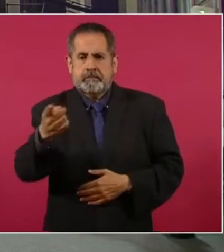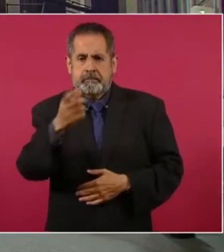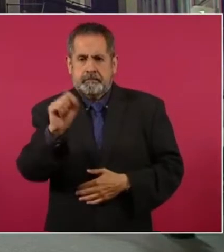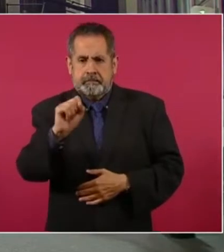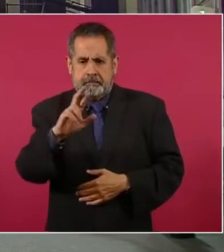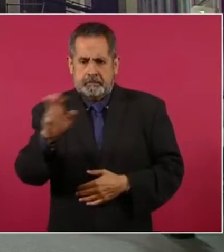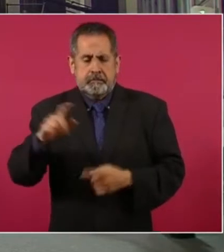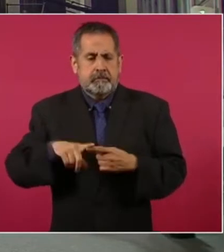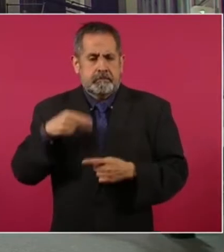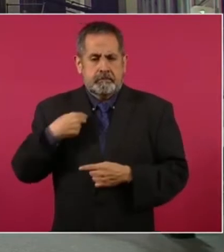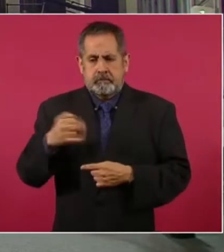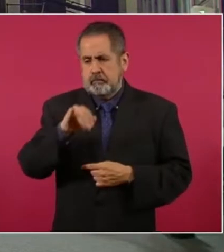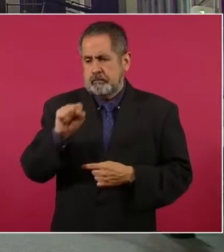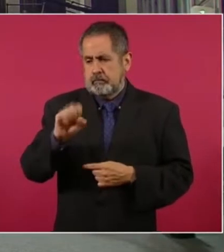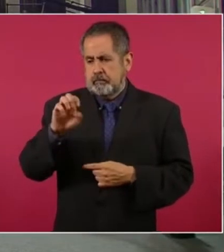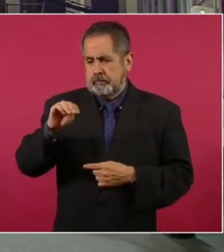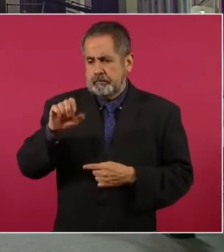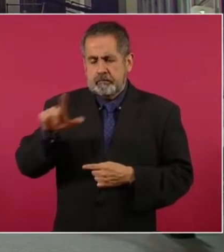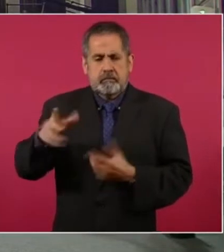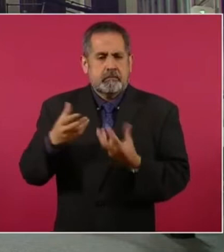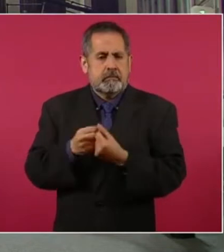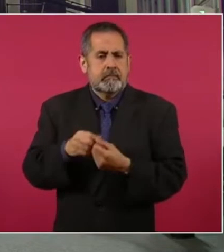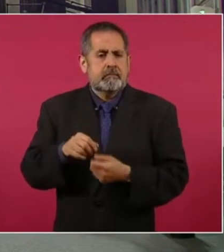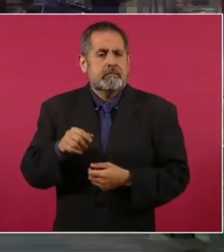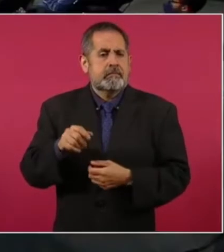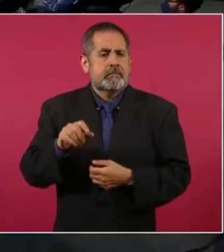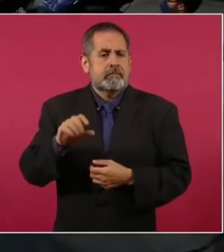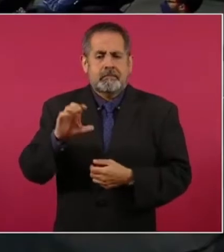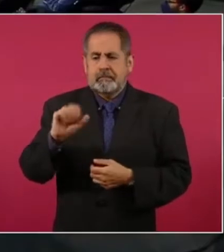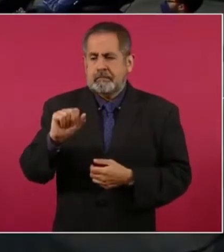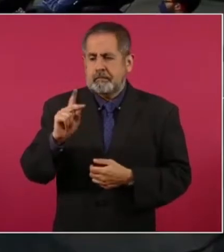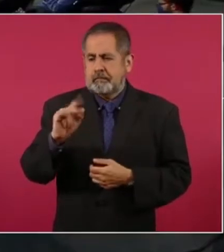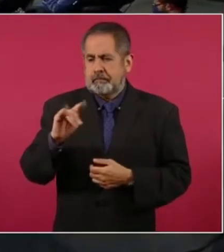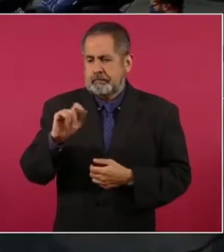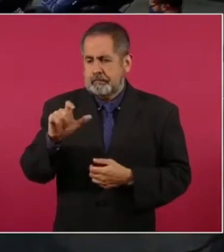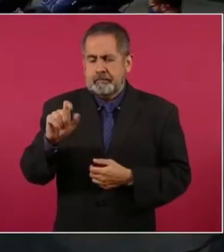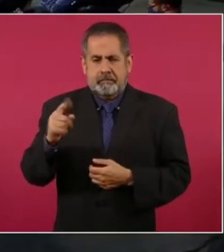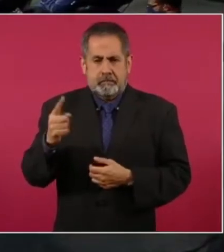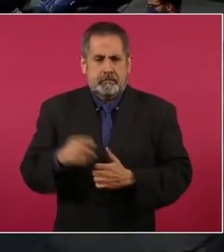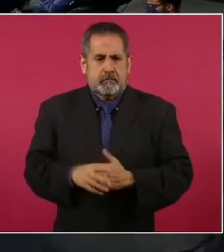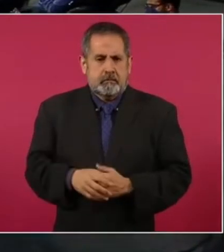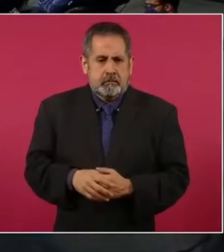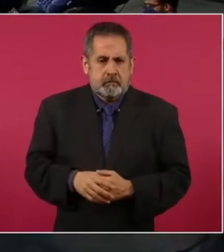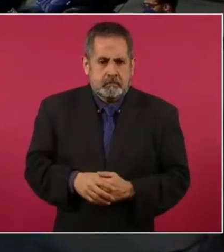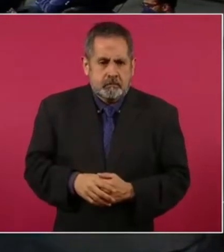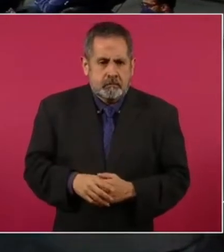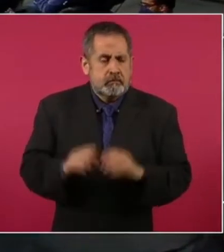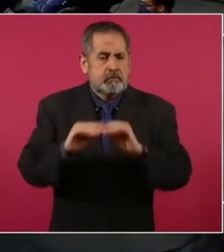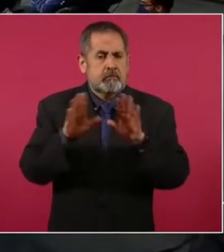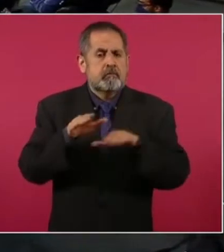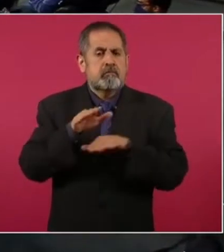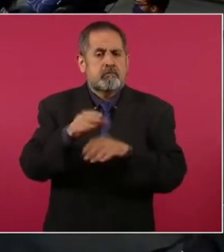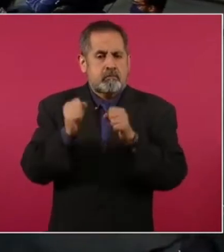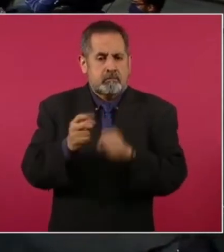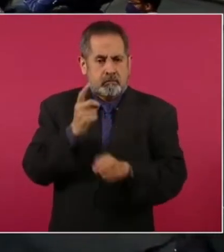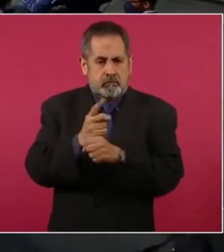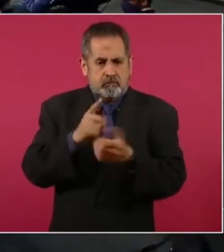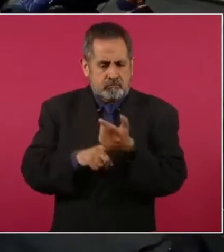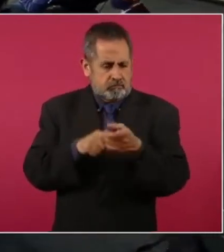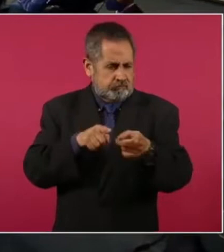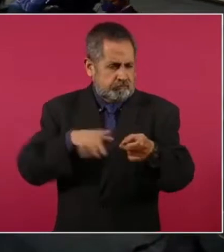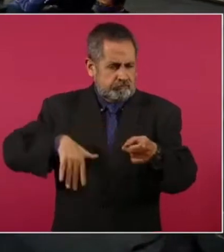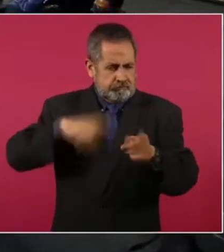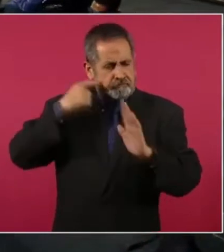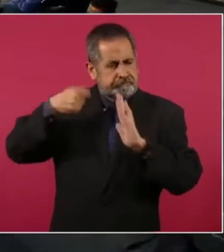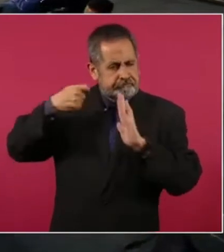José Manuel Fuentes, de Capital 21. Queda muy claro que México ha venido haciendo pues en materia de seguridad, ahorita con el